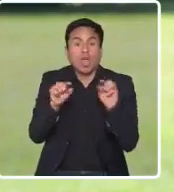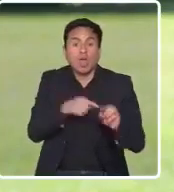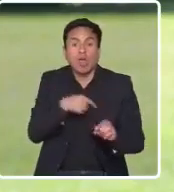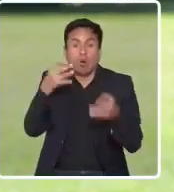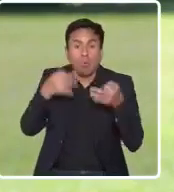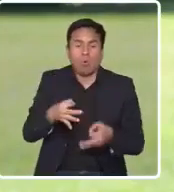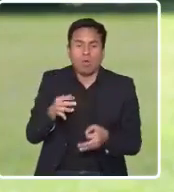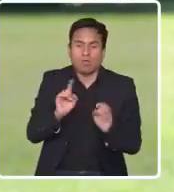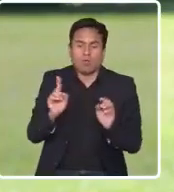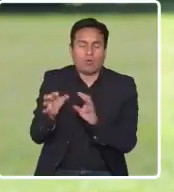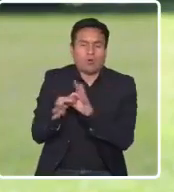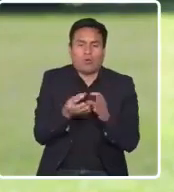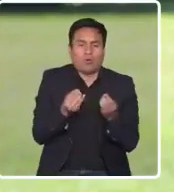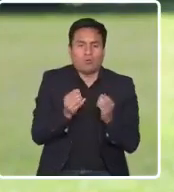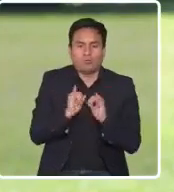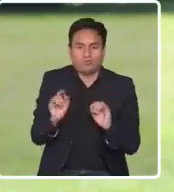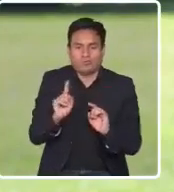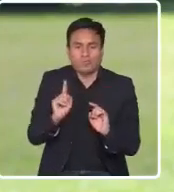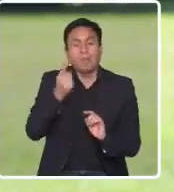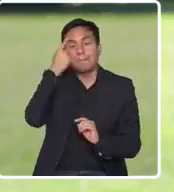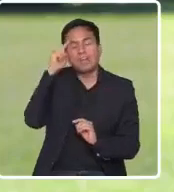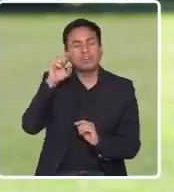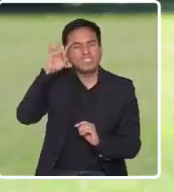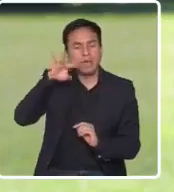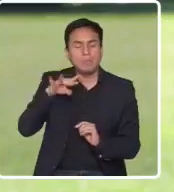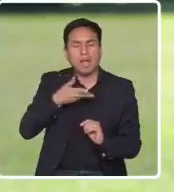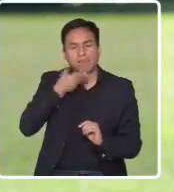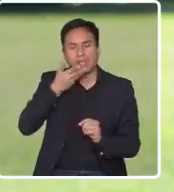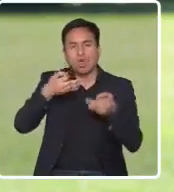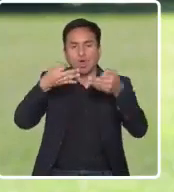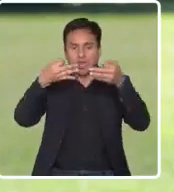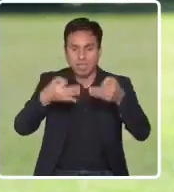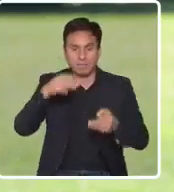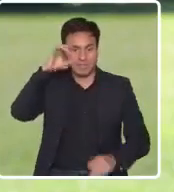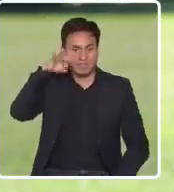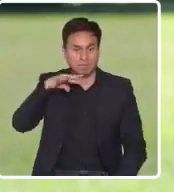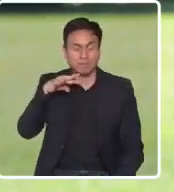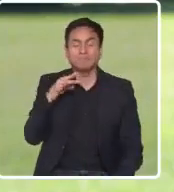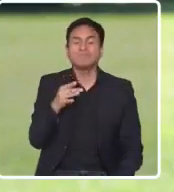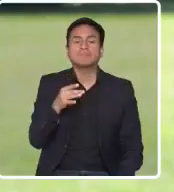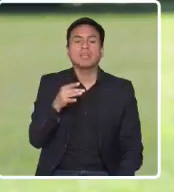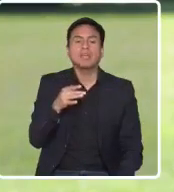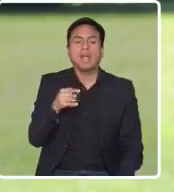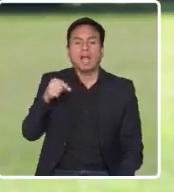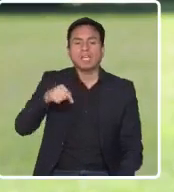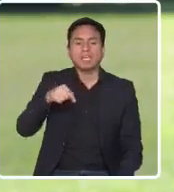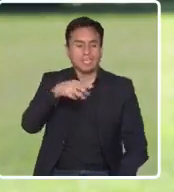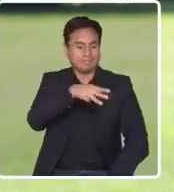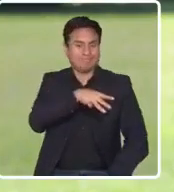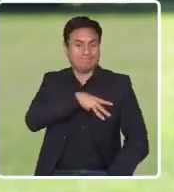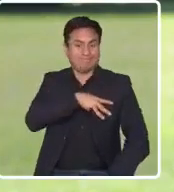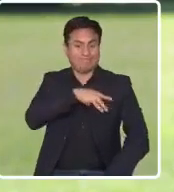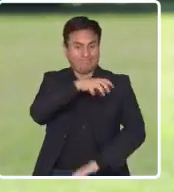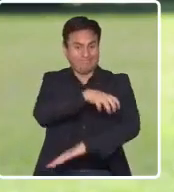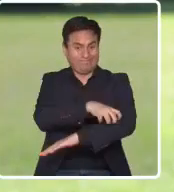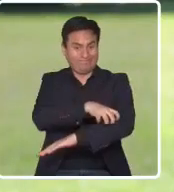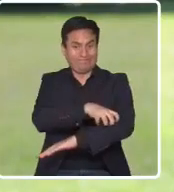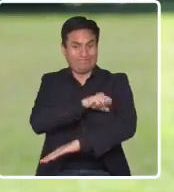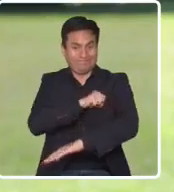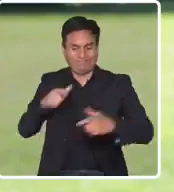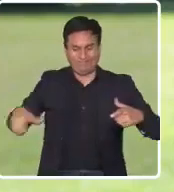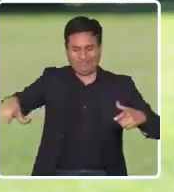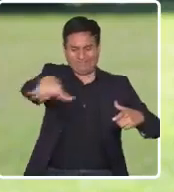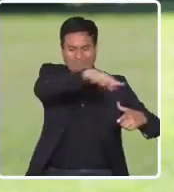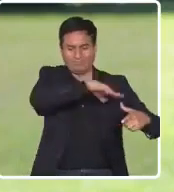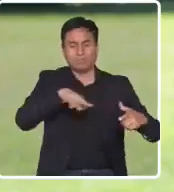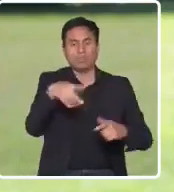específico. Pero para que sepan de qué estamos hablando concretamente, solo aquí en la metropolitana